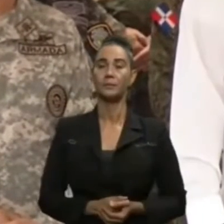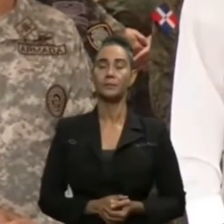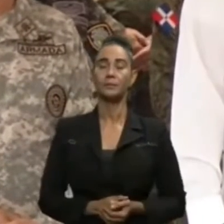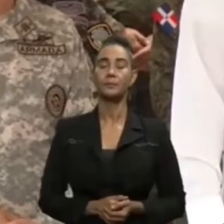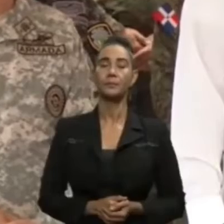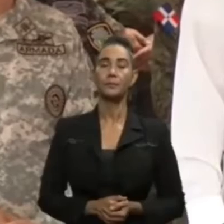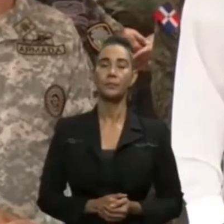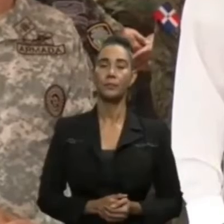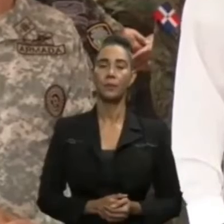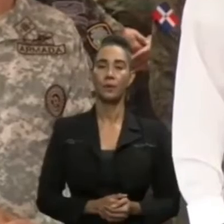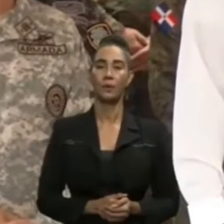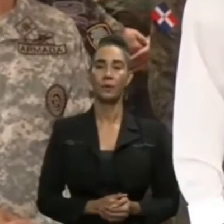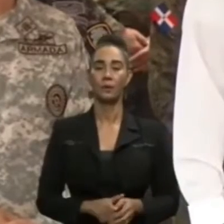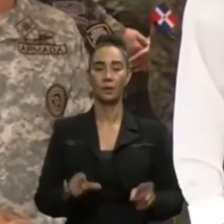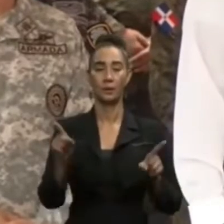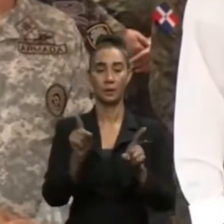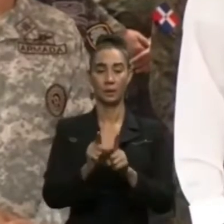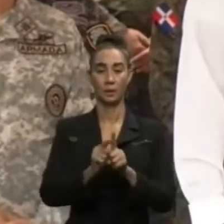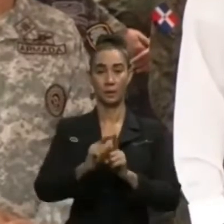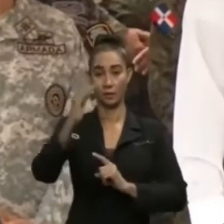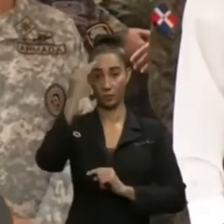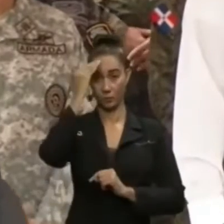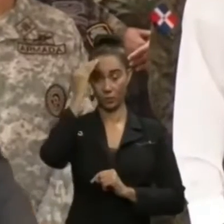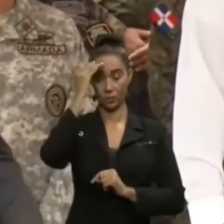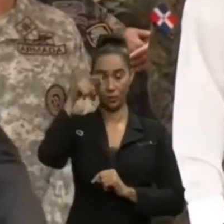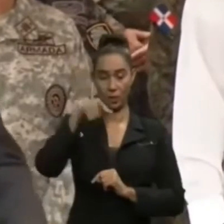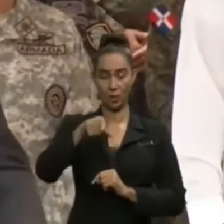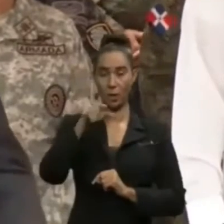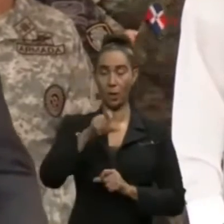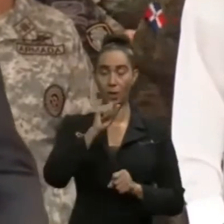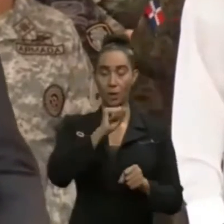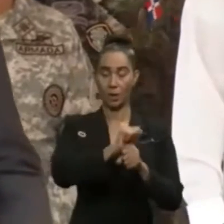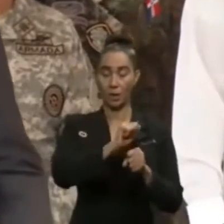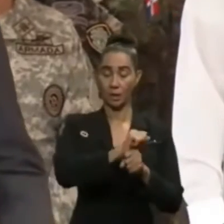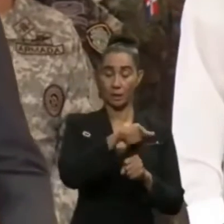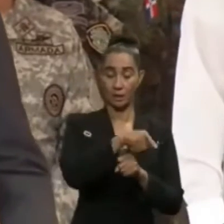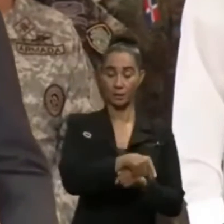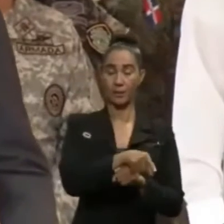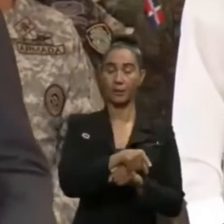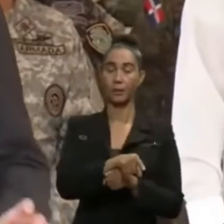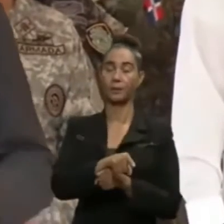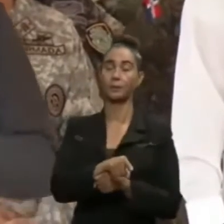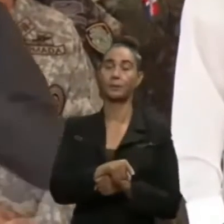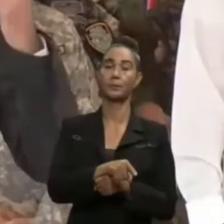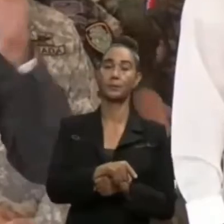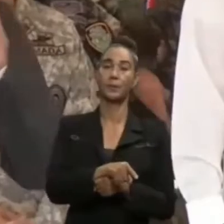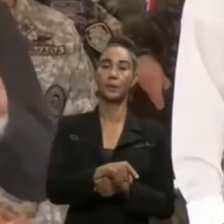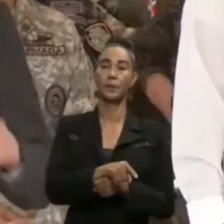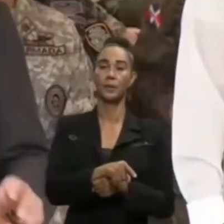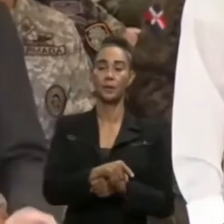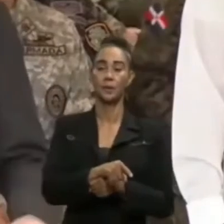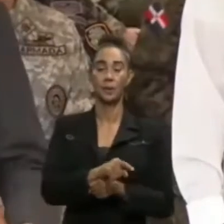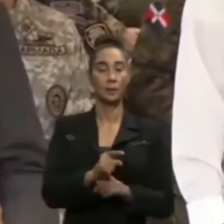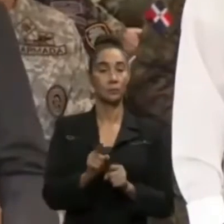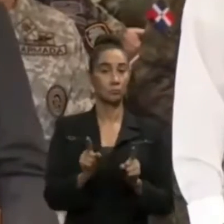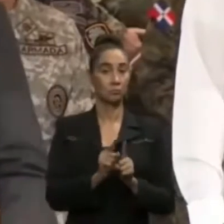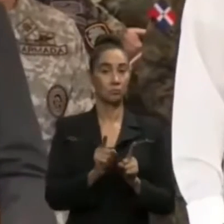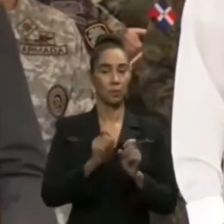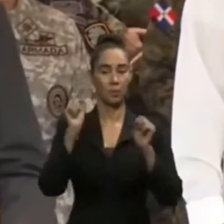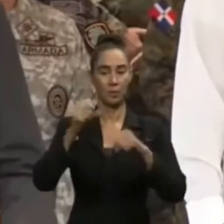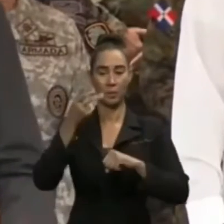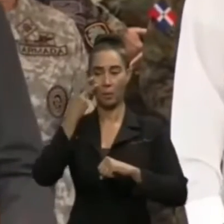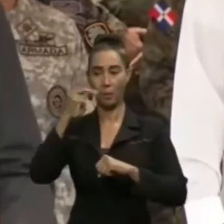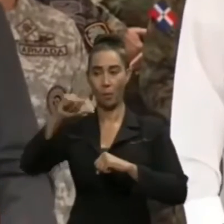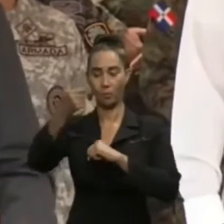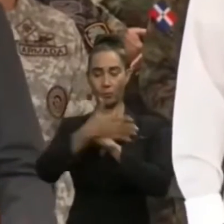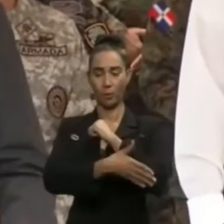Y que también estoy seguro que con esta operación, y si vemos las estadísticas también de